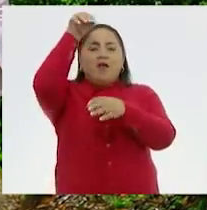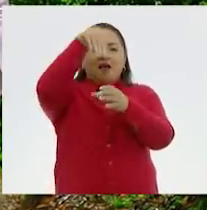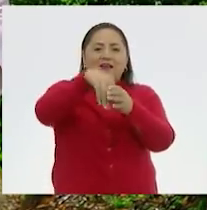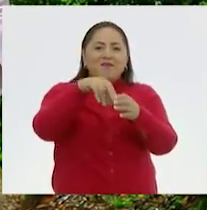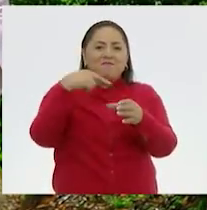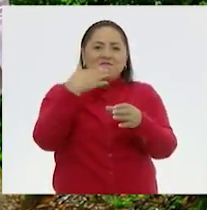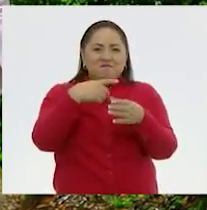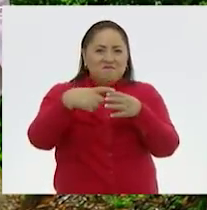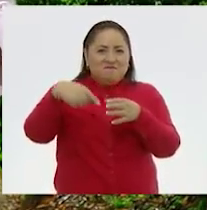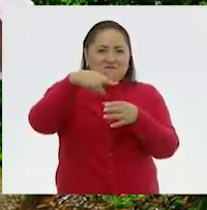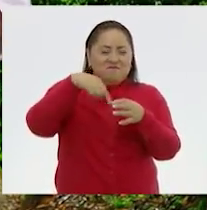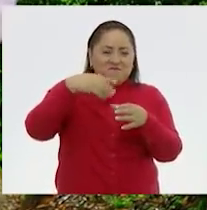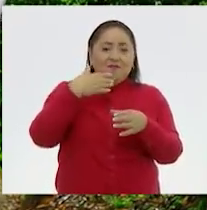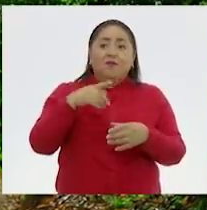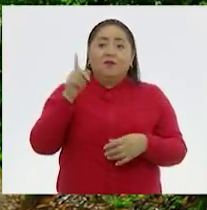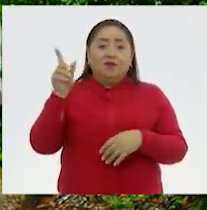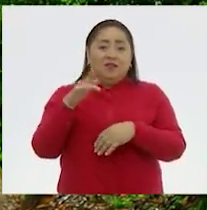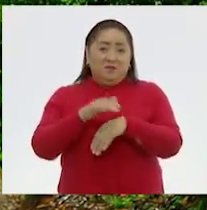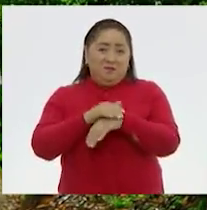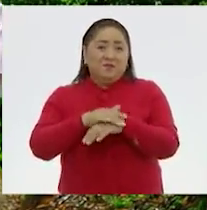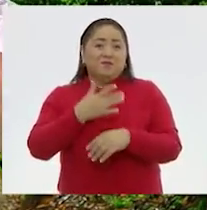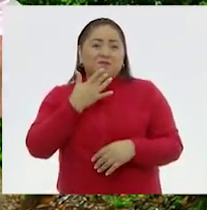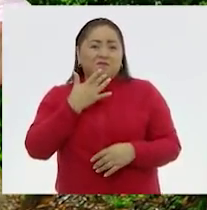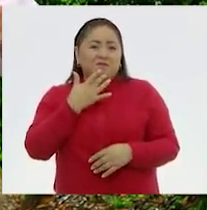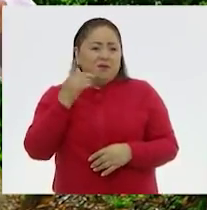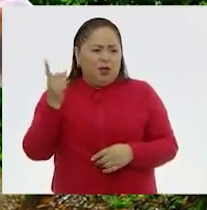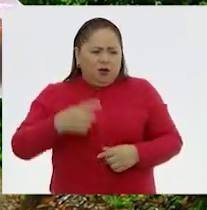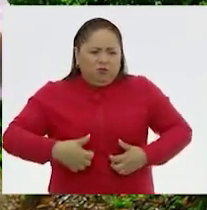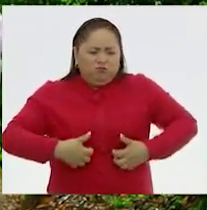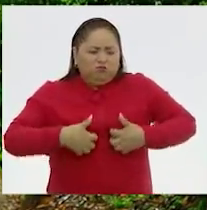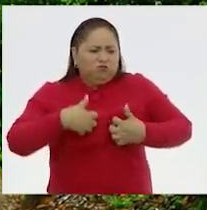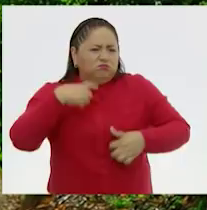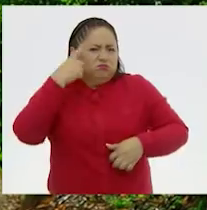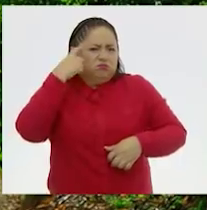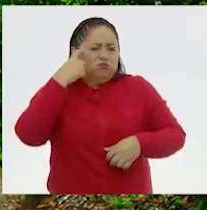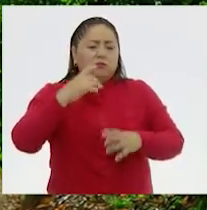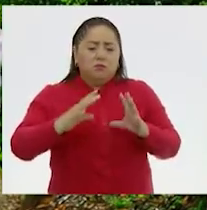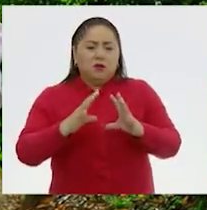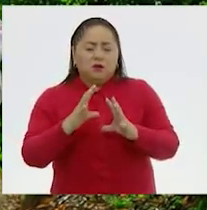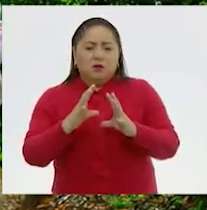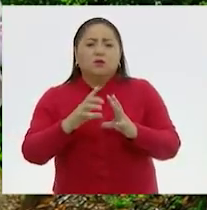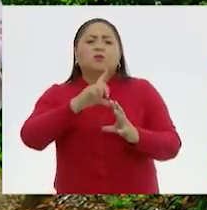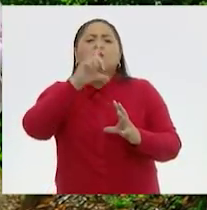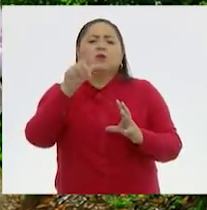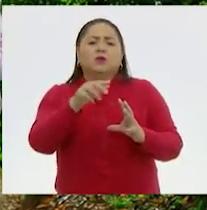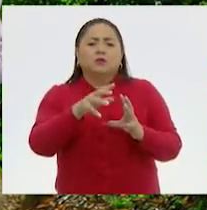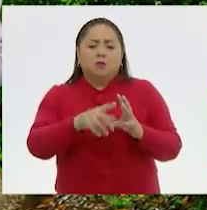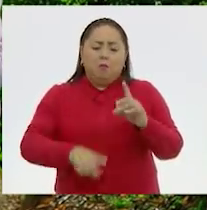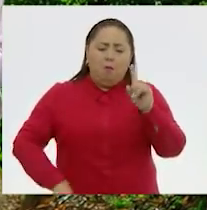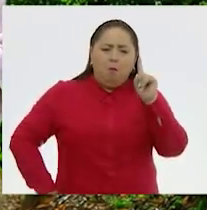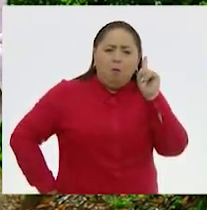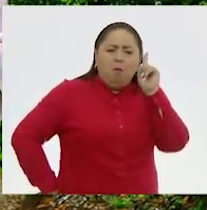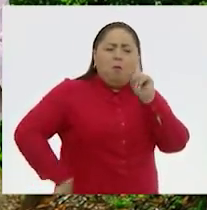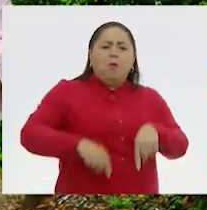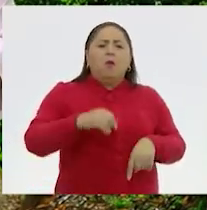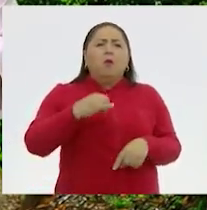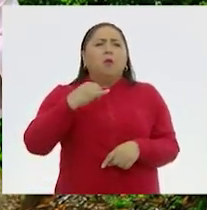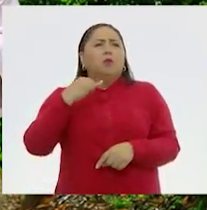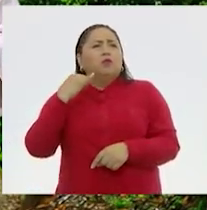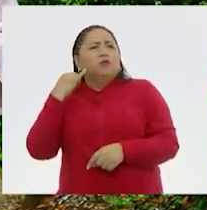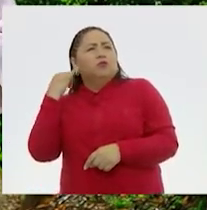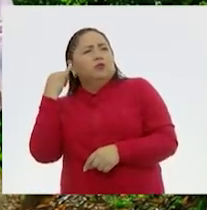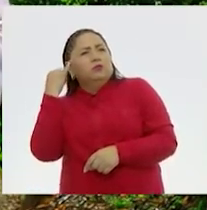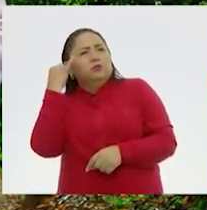canasta. Nuestro amigo el dinosaurio se enojó tanto que agarró el balón y de una patada lo envió